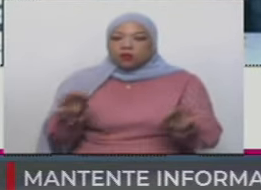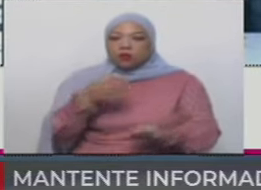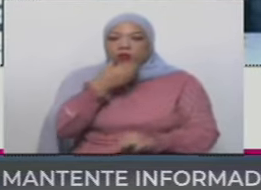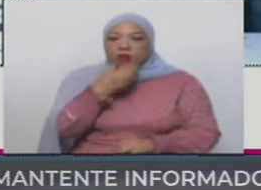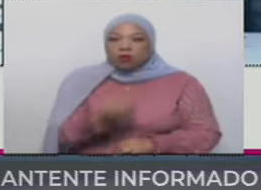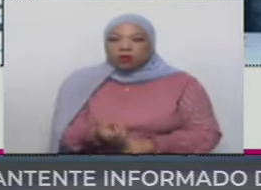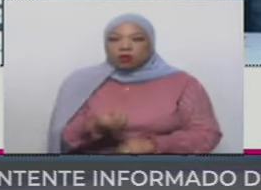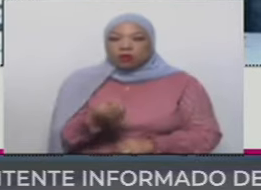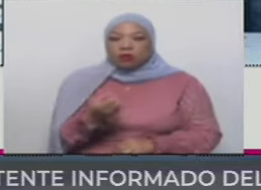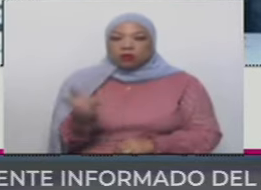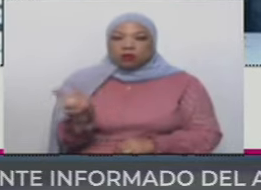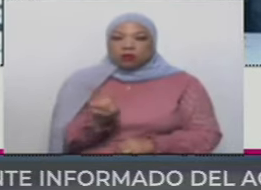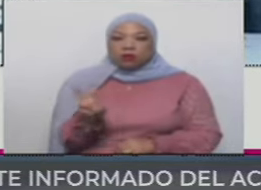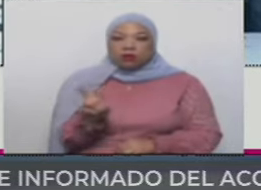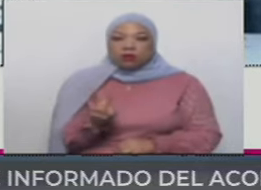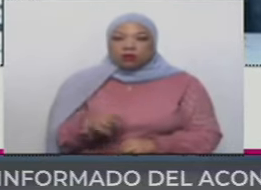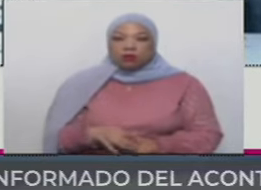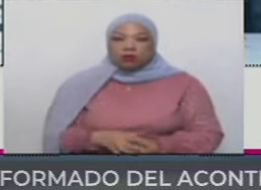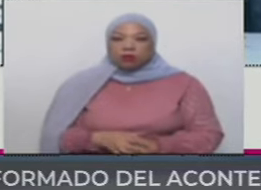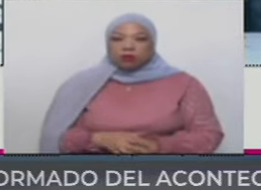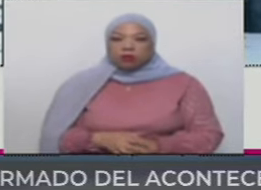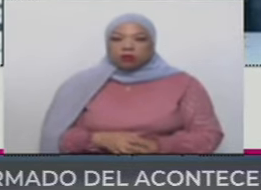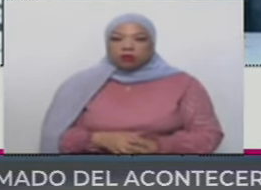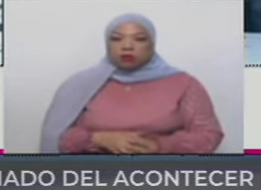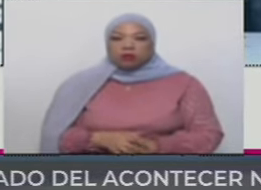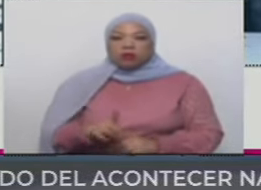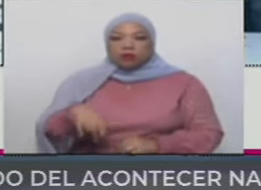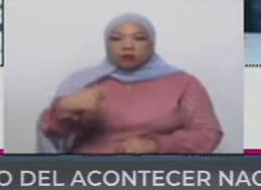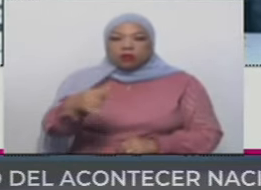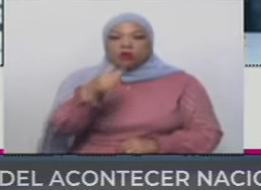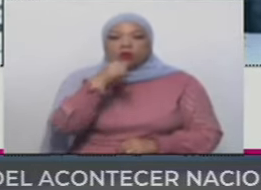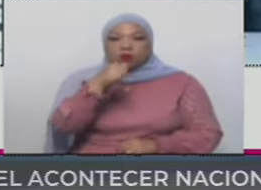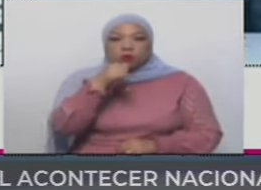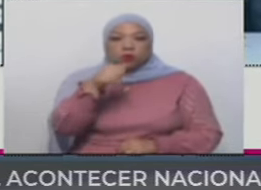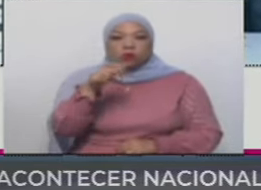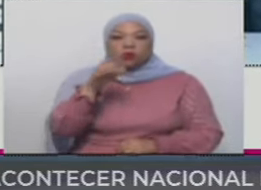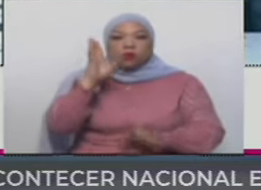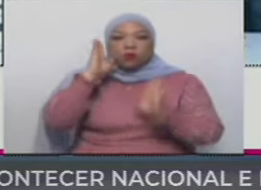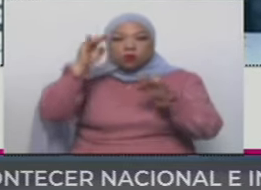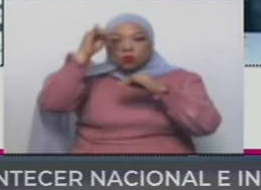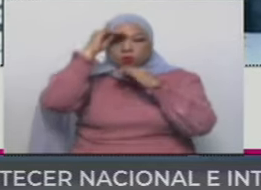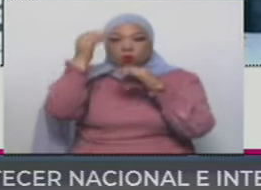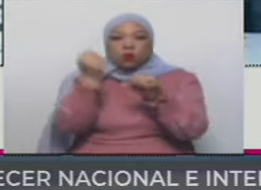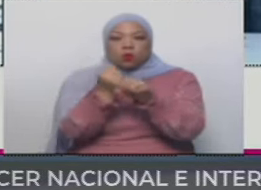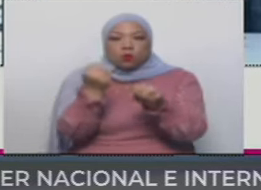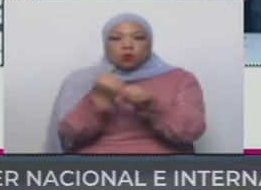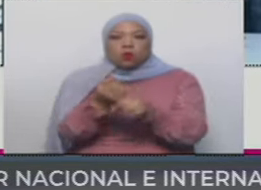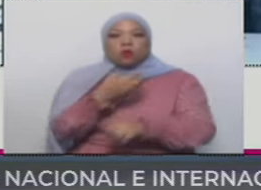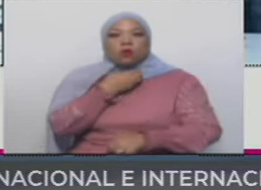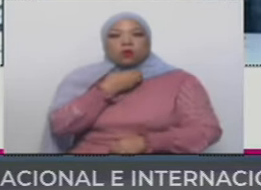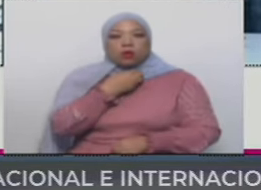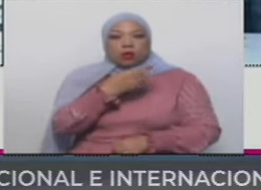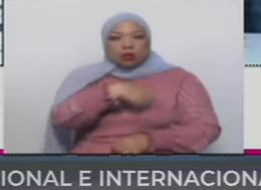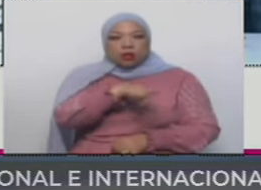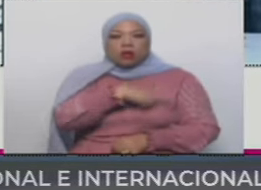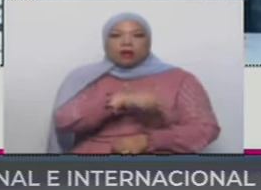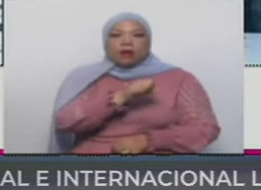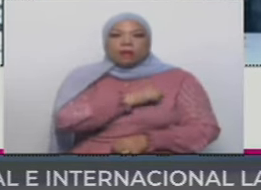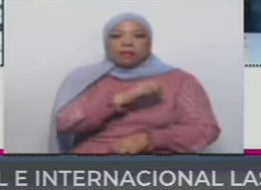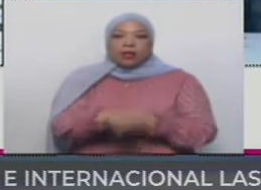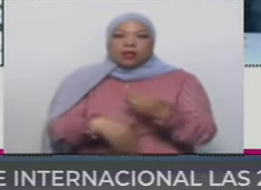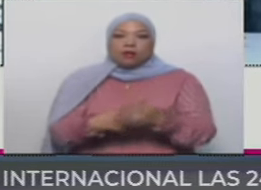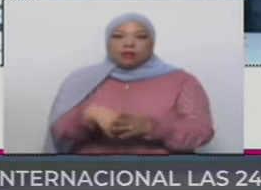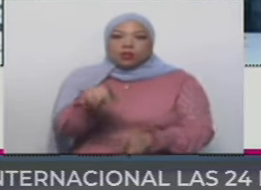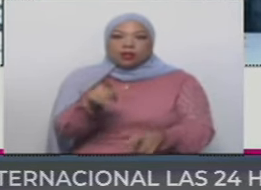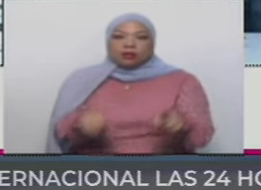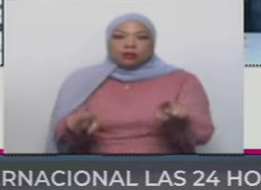no la decretaban. ¿Ustedes leyeron? Unos tipos con sotana que salieron a decir que hay Navidad